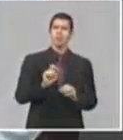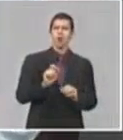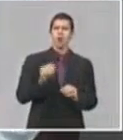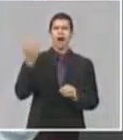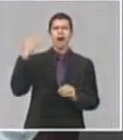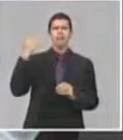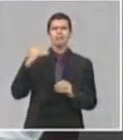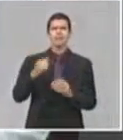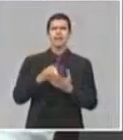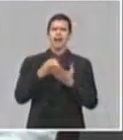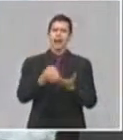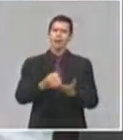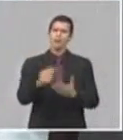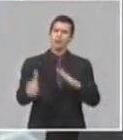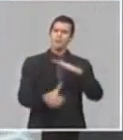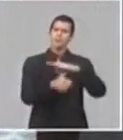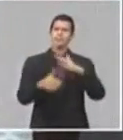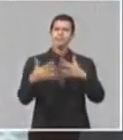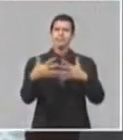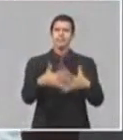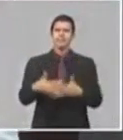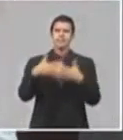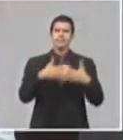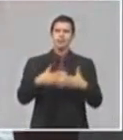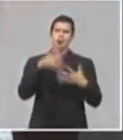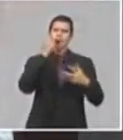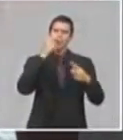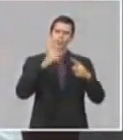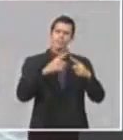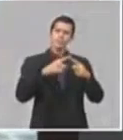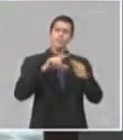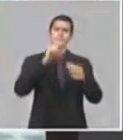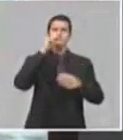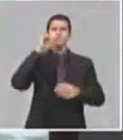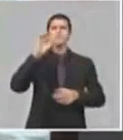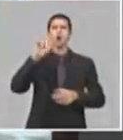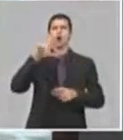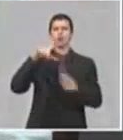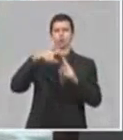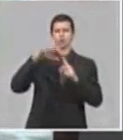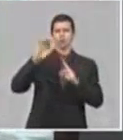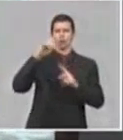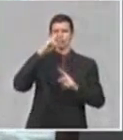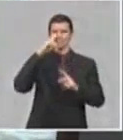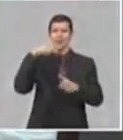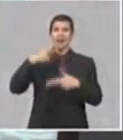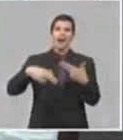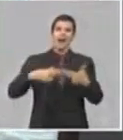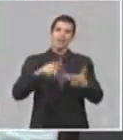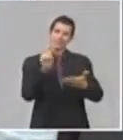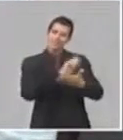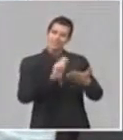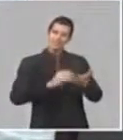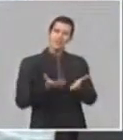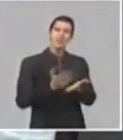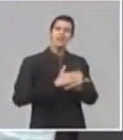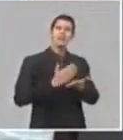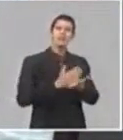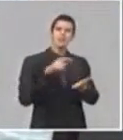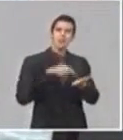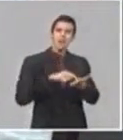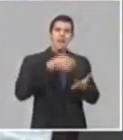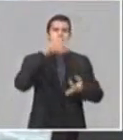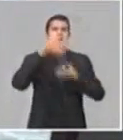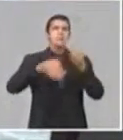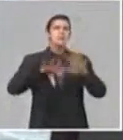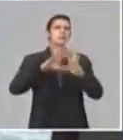se plantea cómo se hace presión permanente sobre otros gobiernos como hay una todos endosada gotas de estado